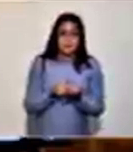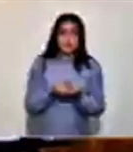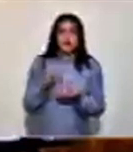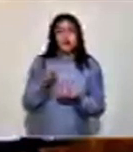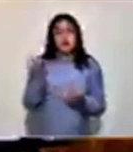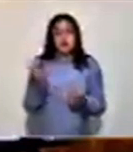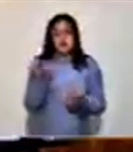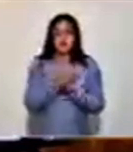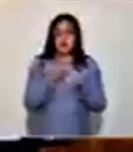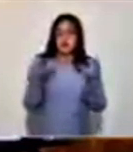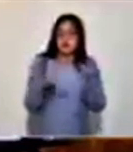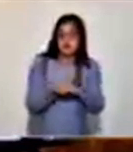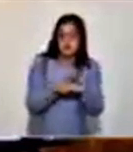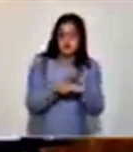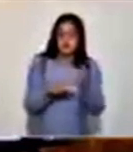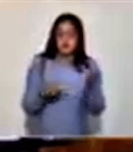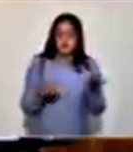todo otro tipo